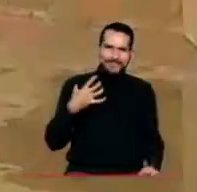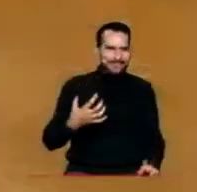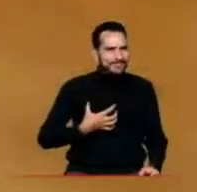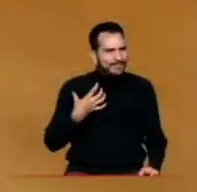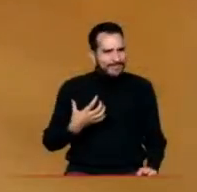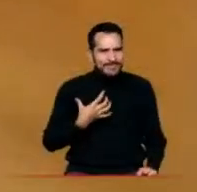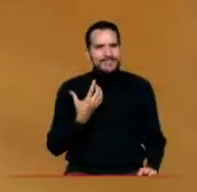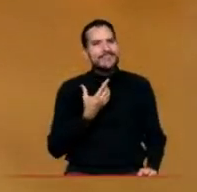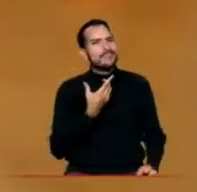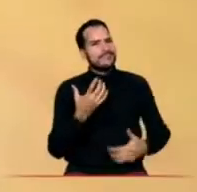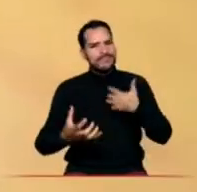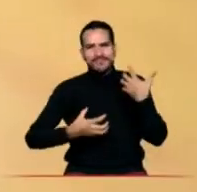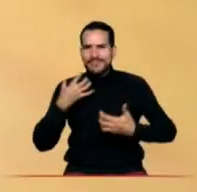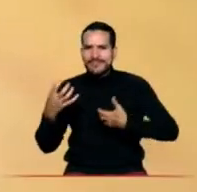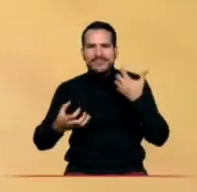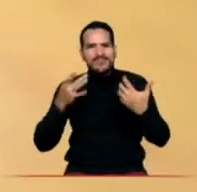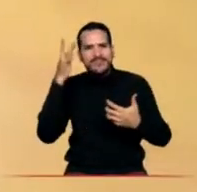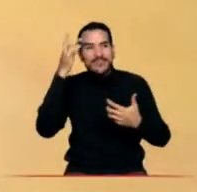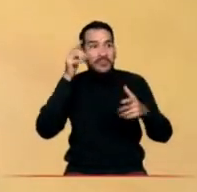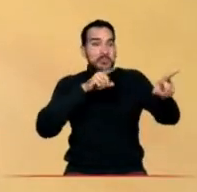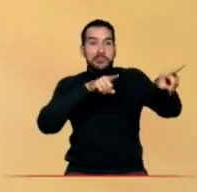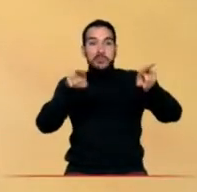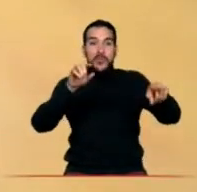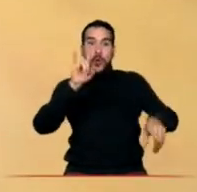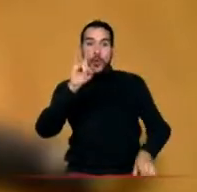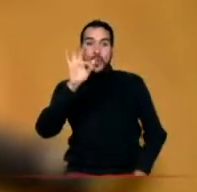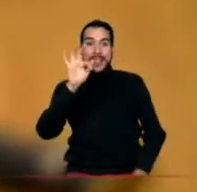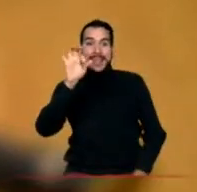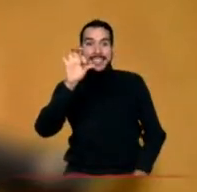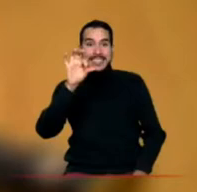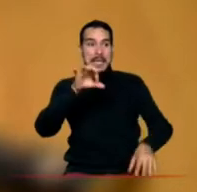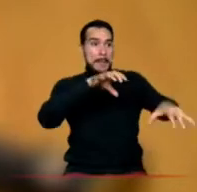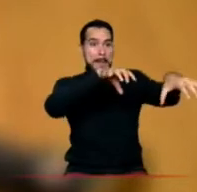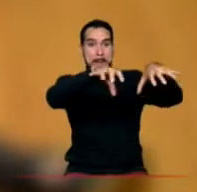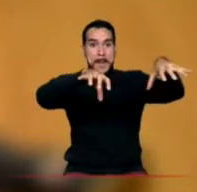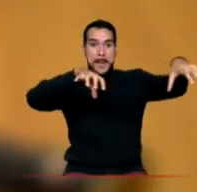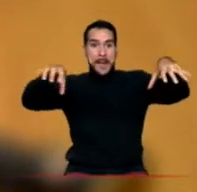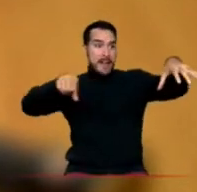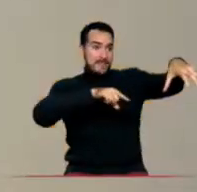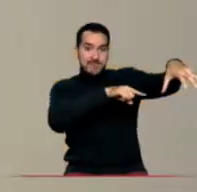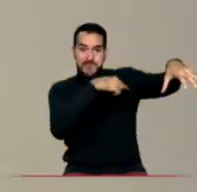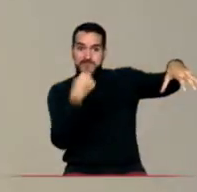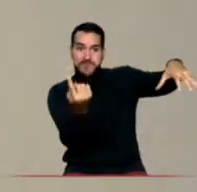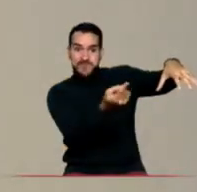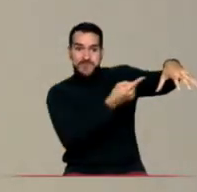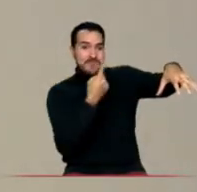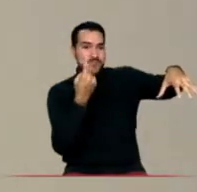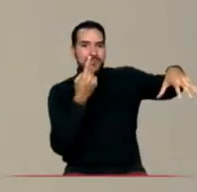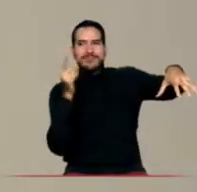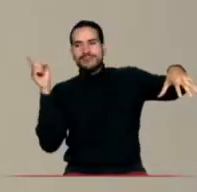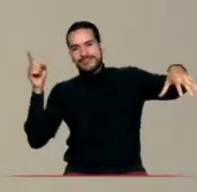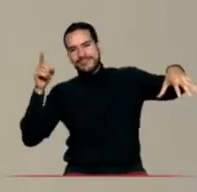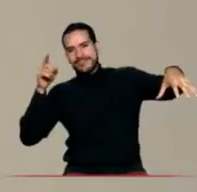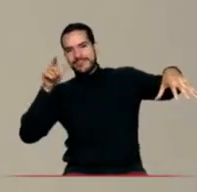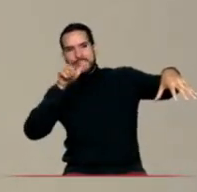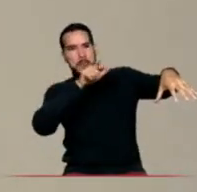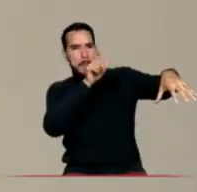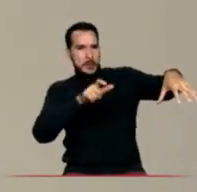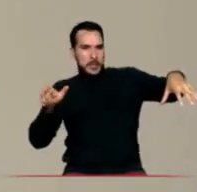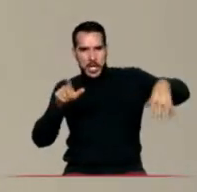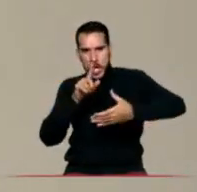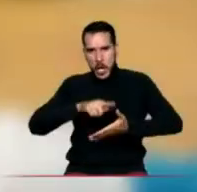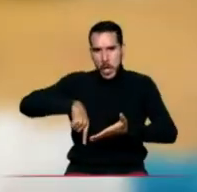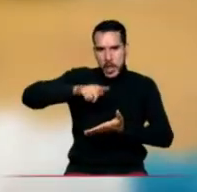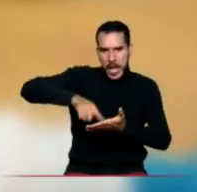las restantes UTS de la ciudad, que están siendo atendidas de manera por contratación directa con el personal, los